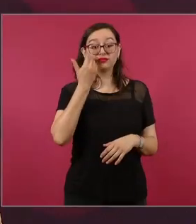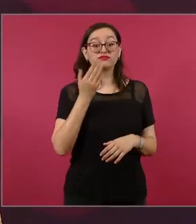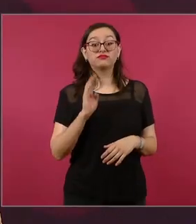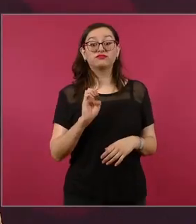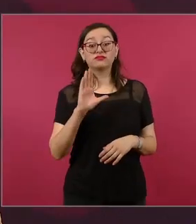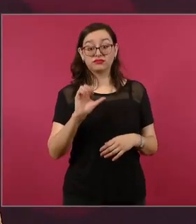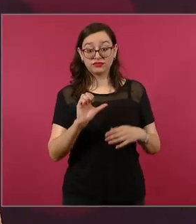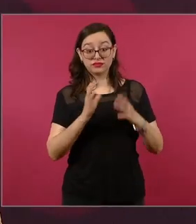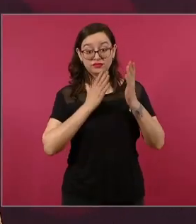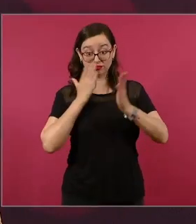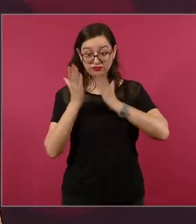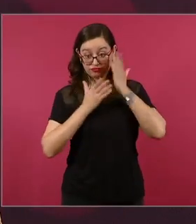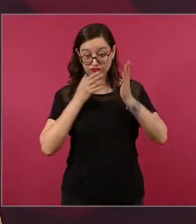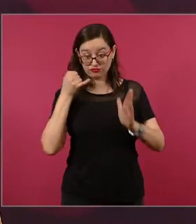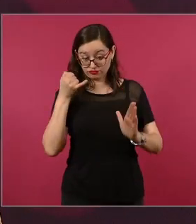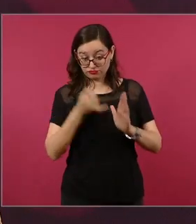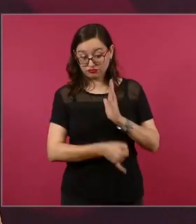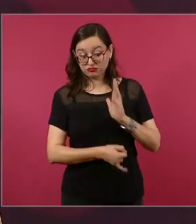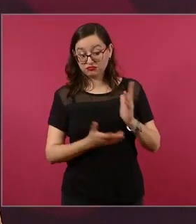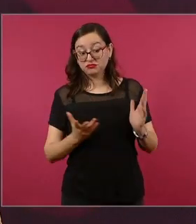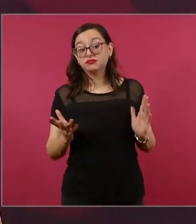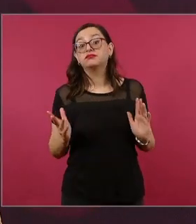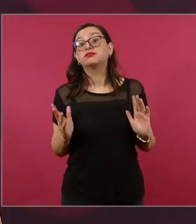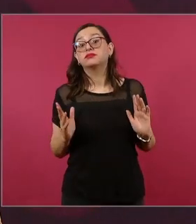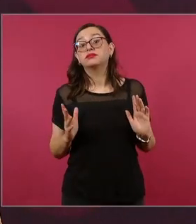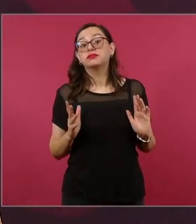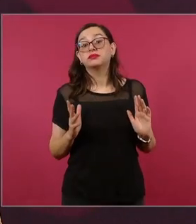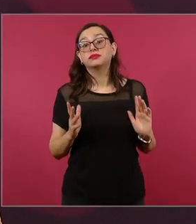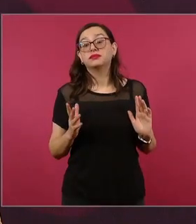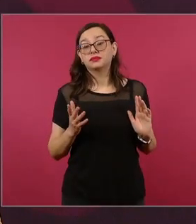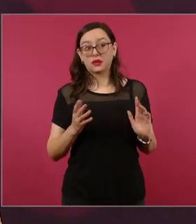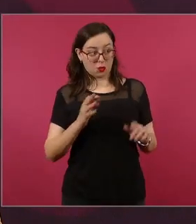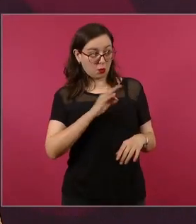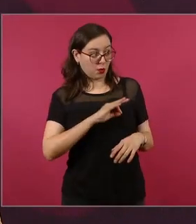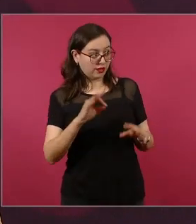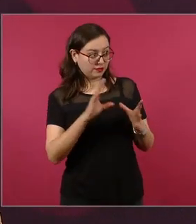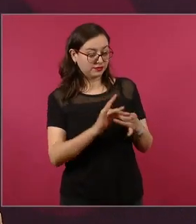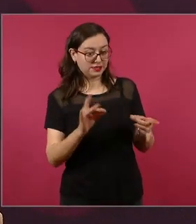zonas rurales apartadas. ¿Se lo pueden, lo